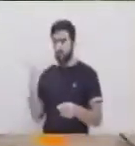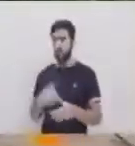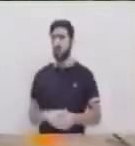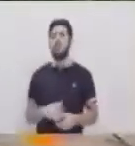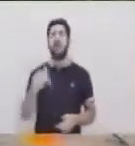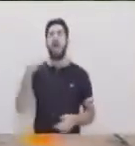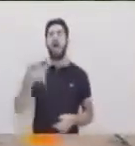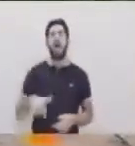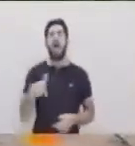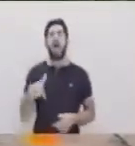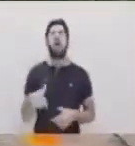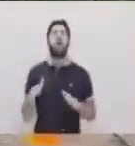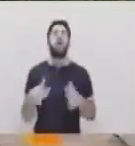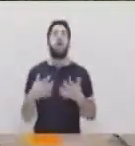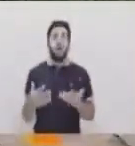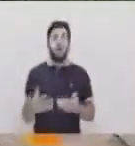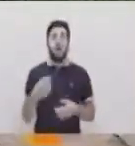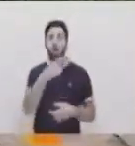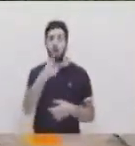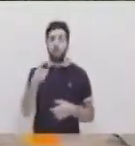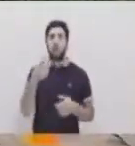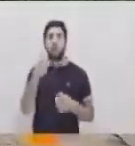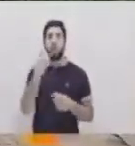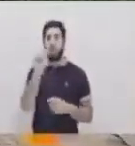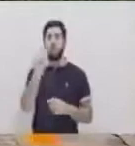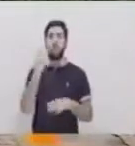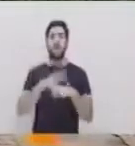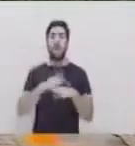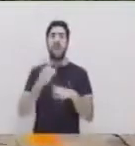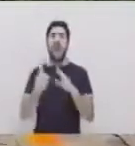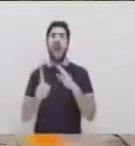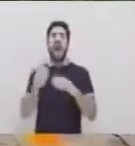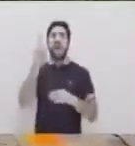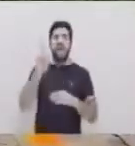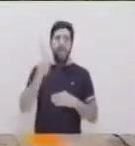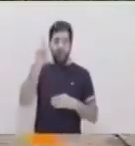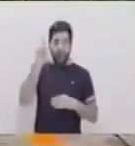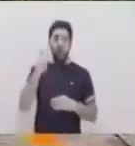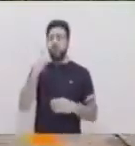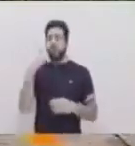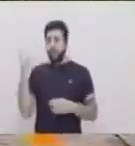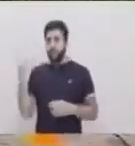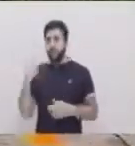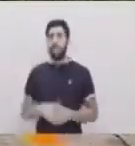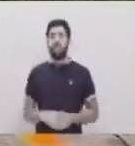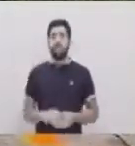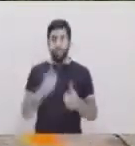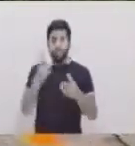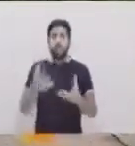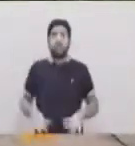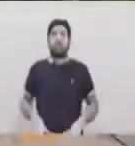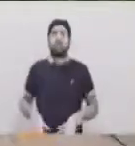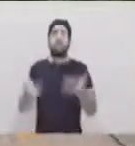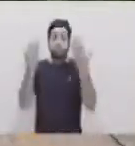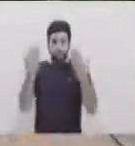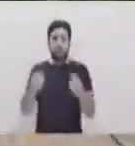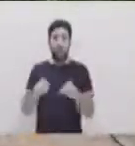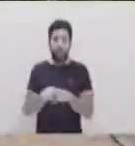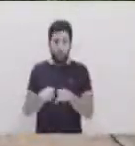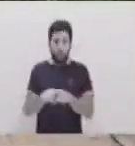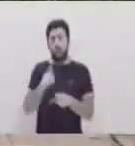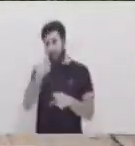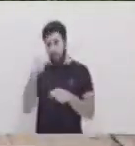Solo que ahora me van a lanzar un poco más arriba la pelota. ¿Estamos? Las fases siguen siendo las